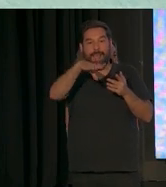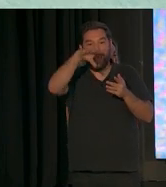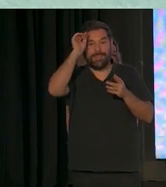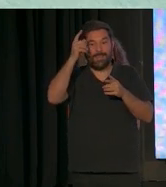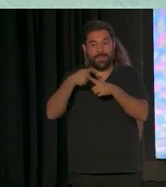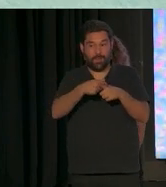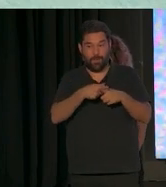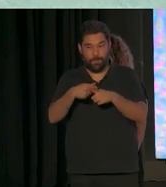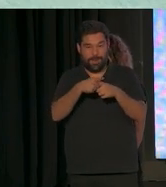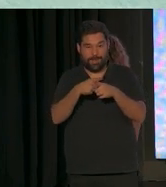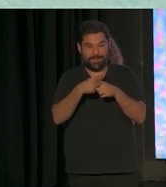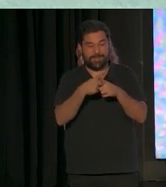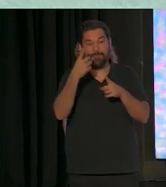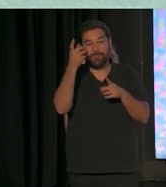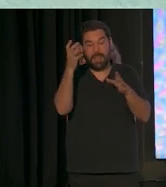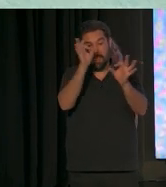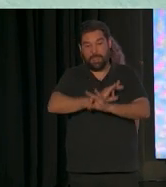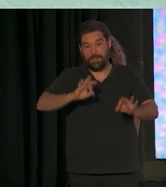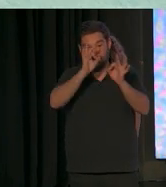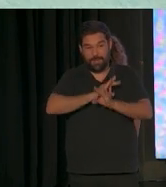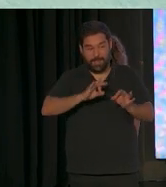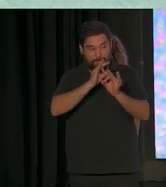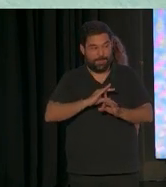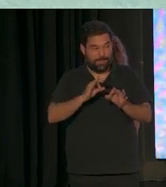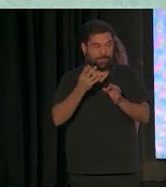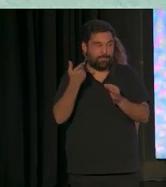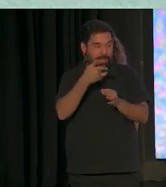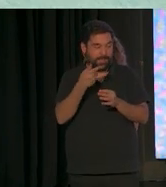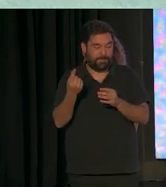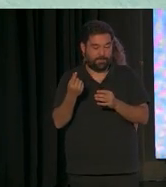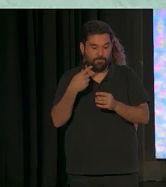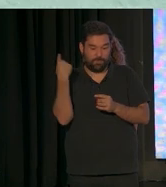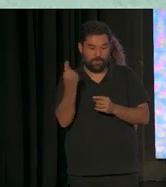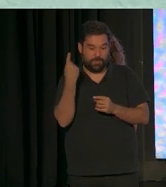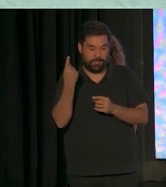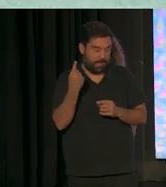compartida que ninguna tenía previamente y a la que ninguna podía haber llegado en solitario.